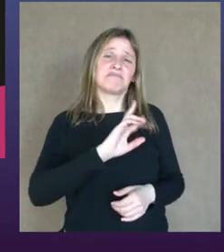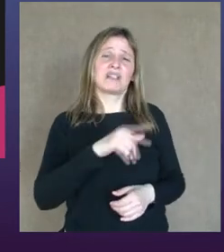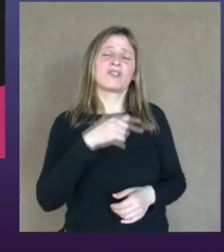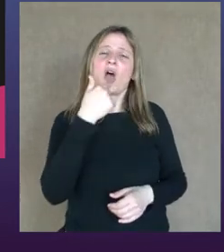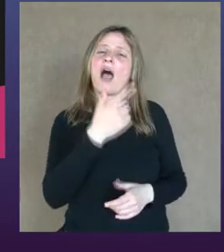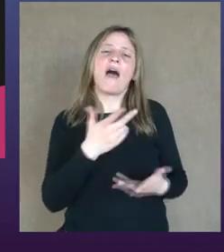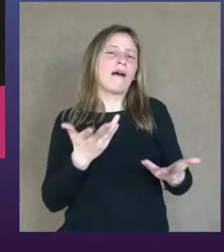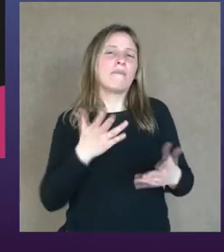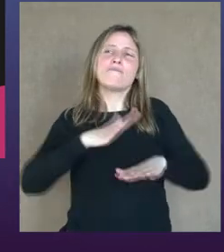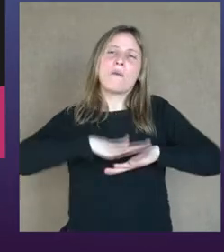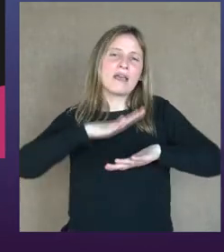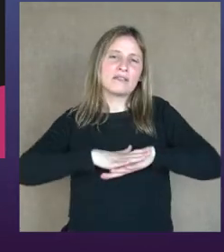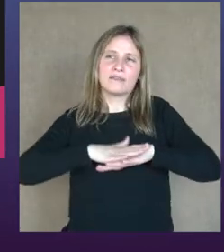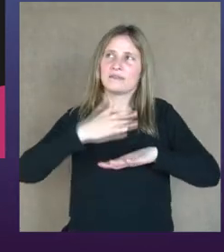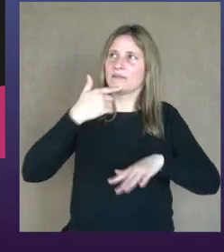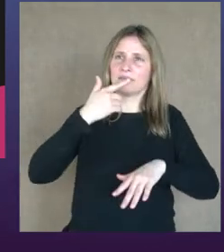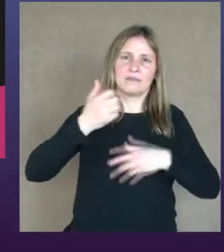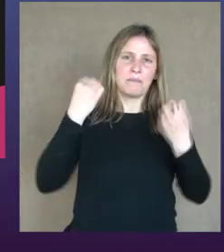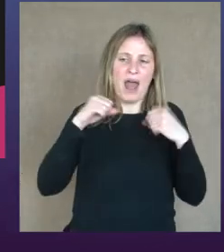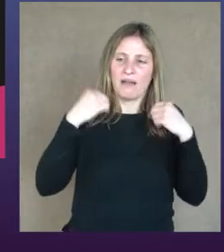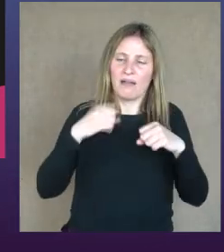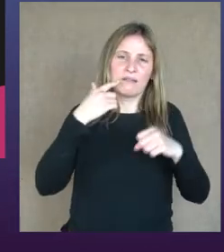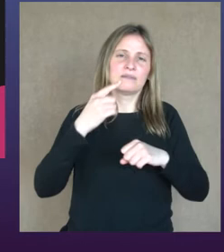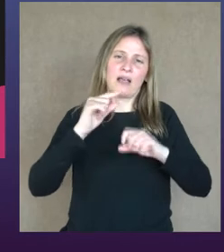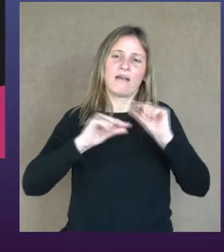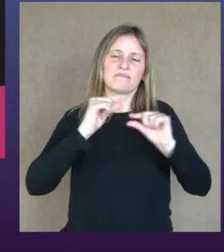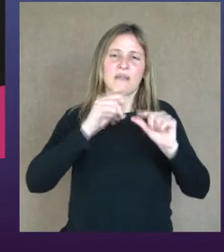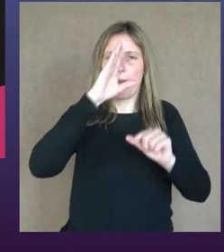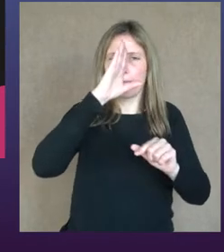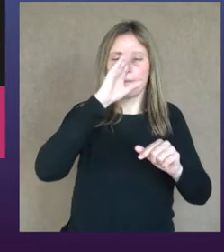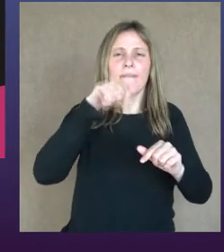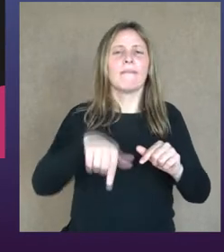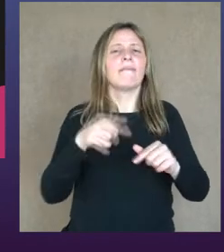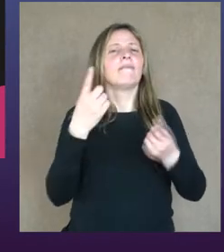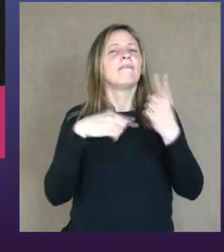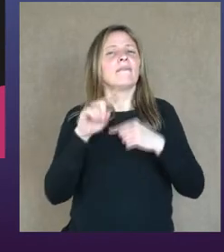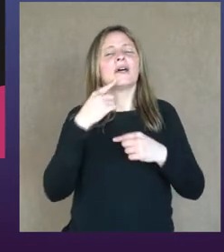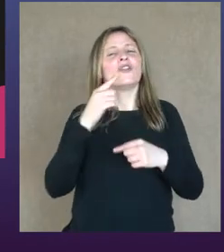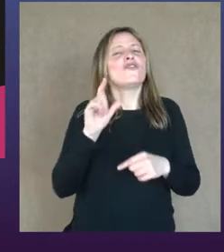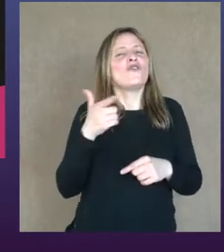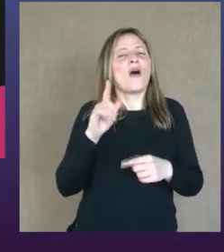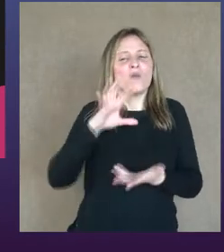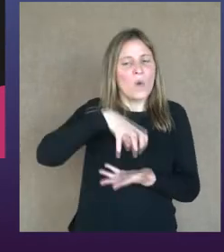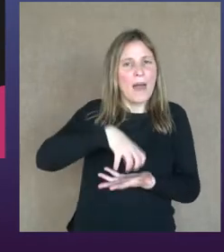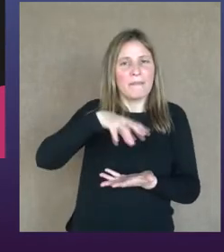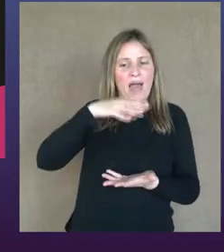se hace en la escena. Entonces, hay muy pocos óperas de estudio. Bueno, yo hice una en Argentina, que